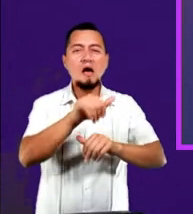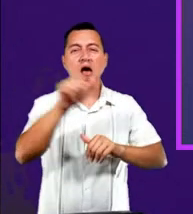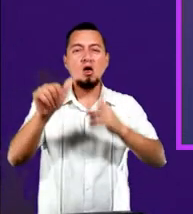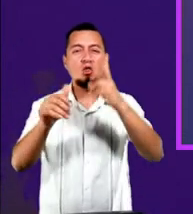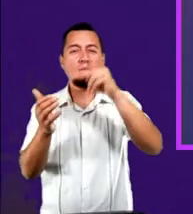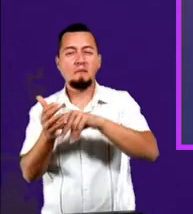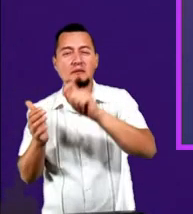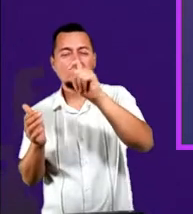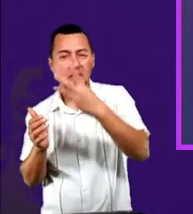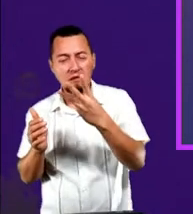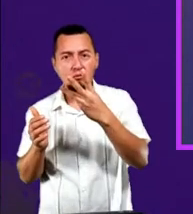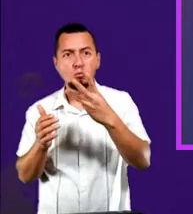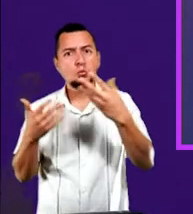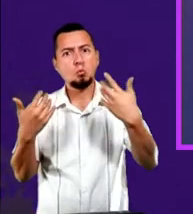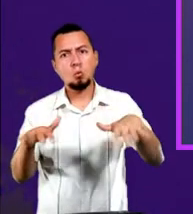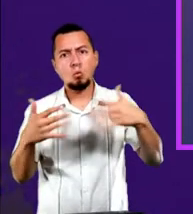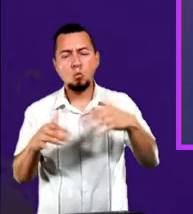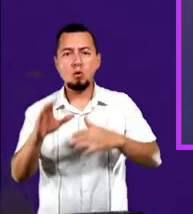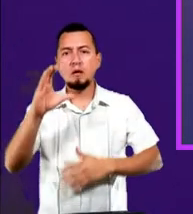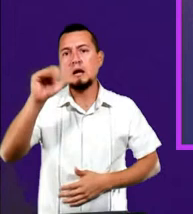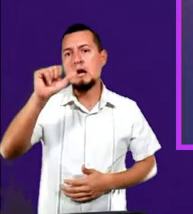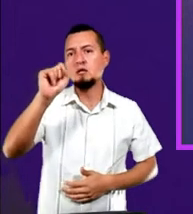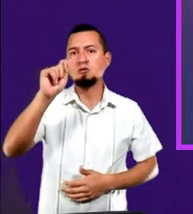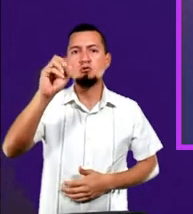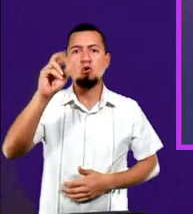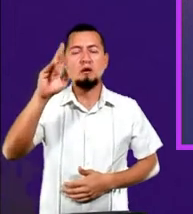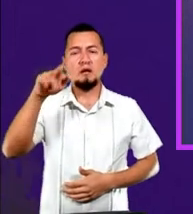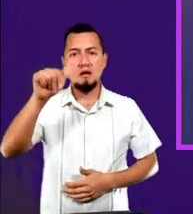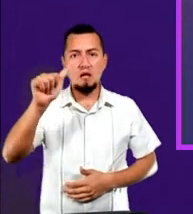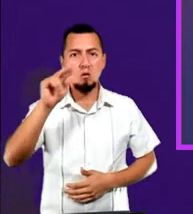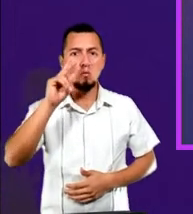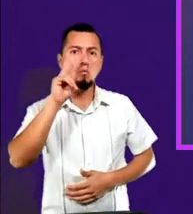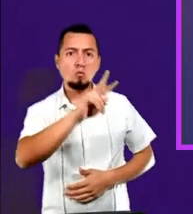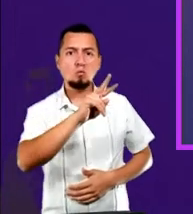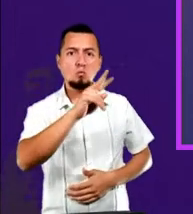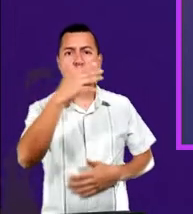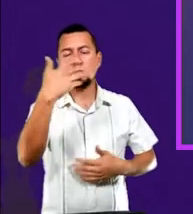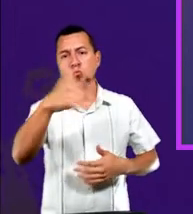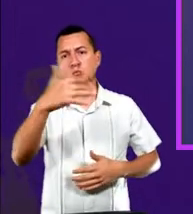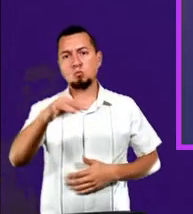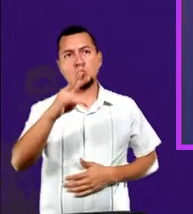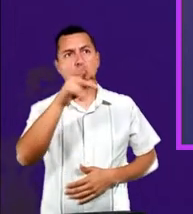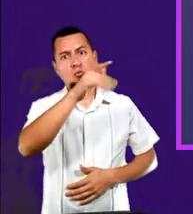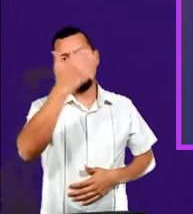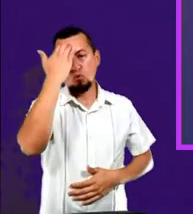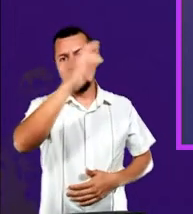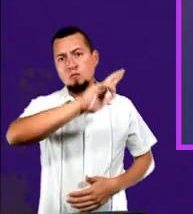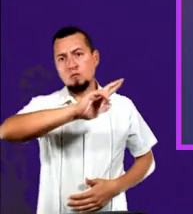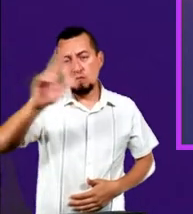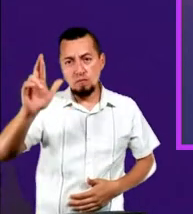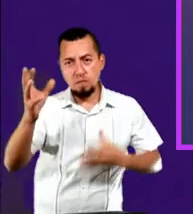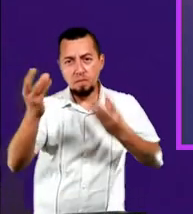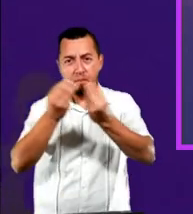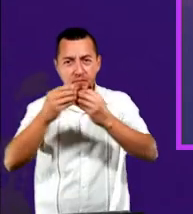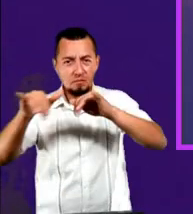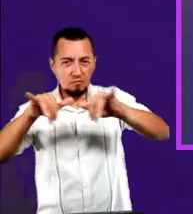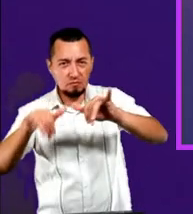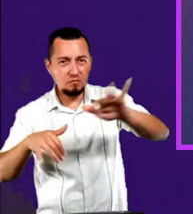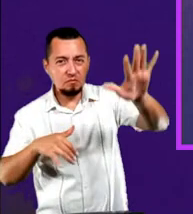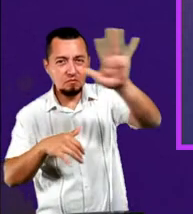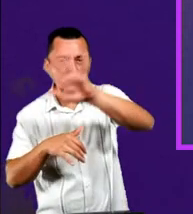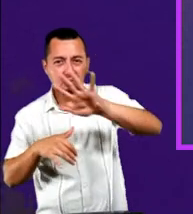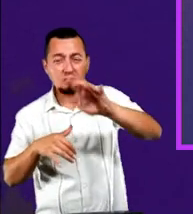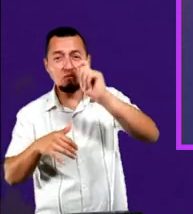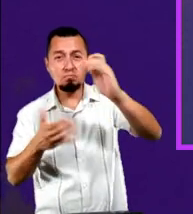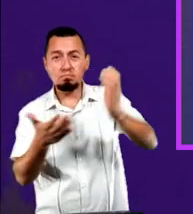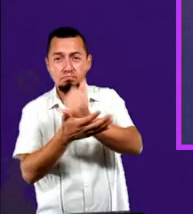señor Castorena, que está aquí a mi extrema derecha, a la extrema derecha de esas láminas, que ha ganado medallas